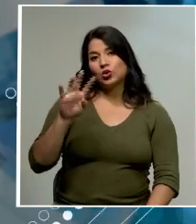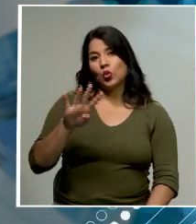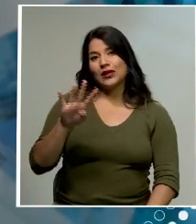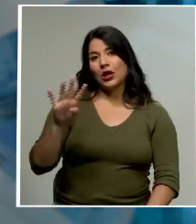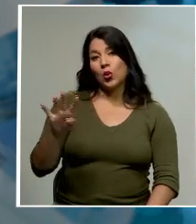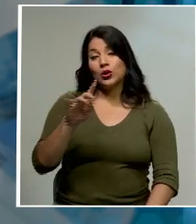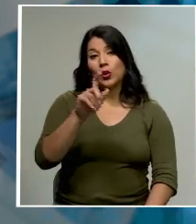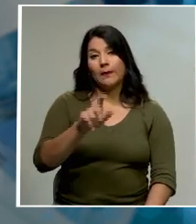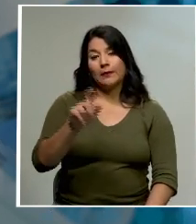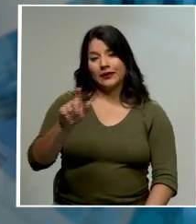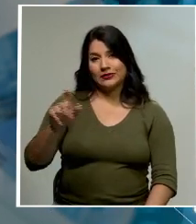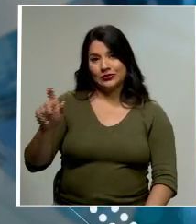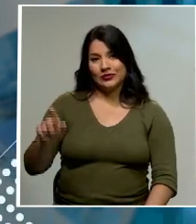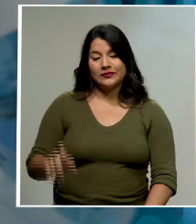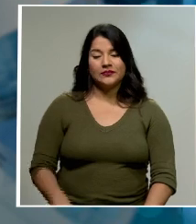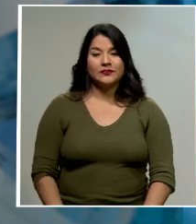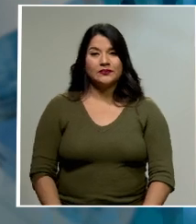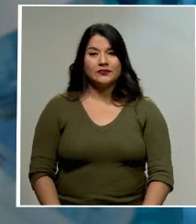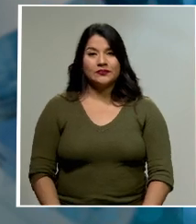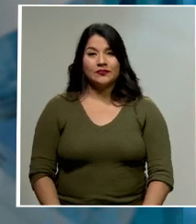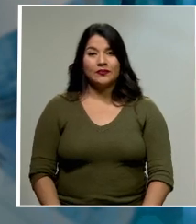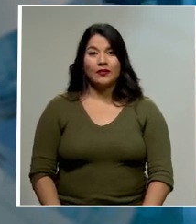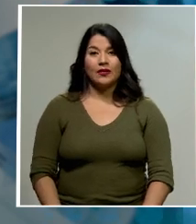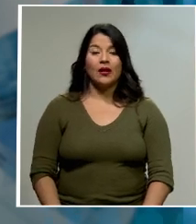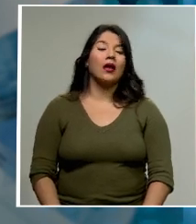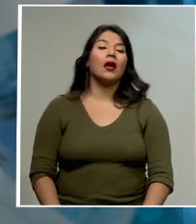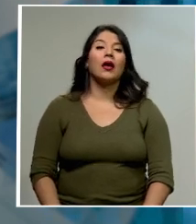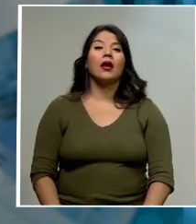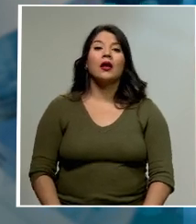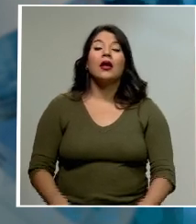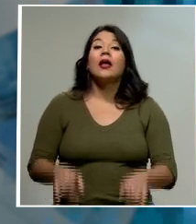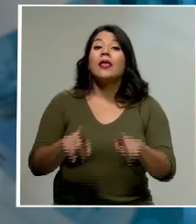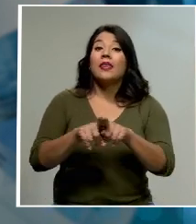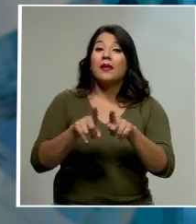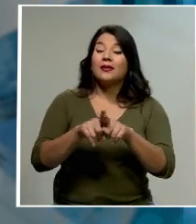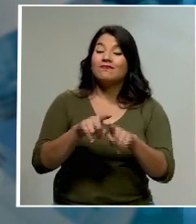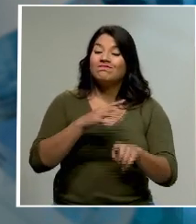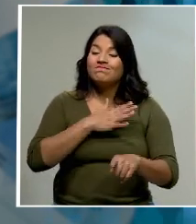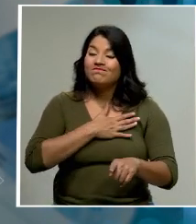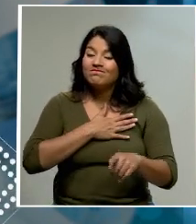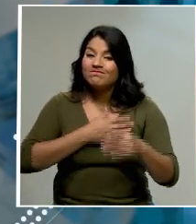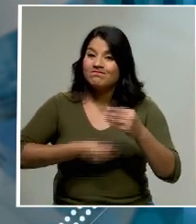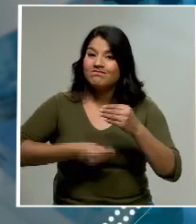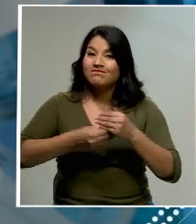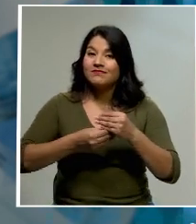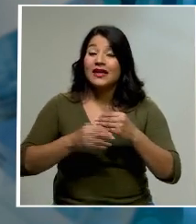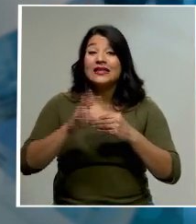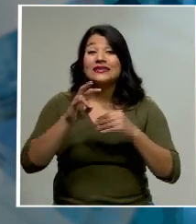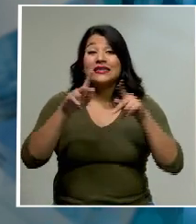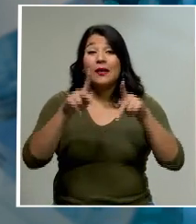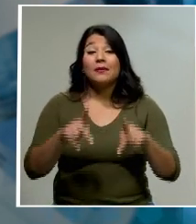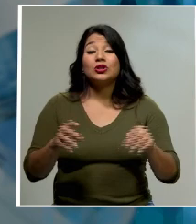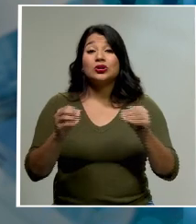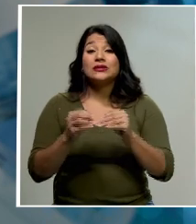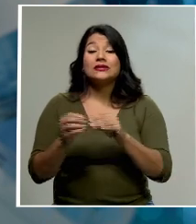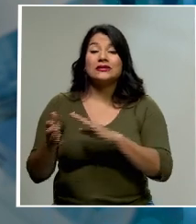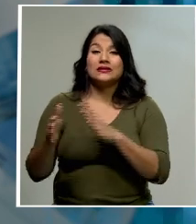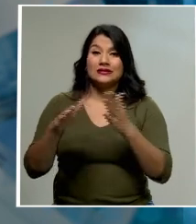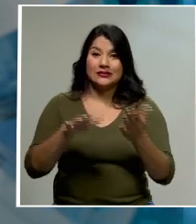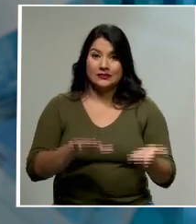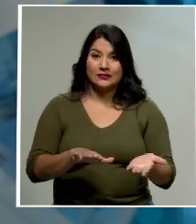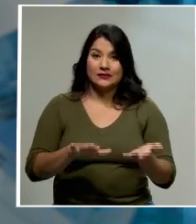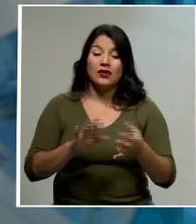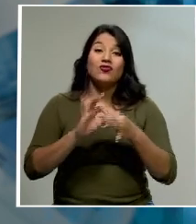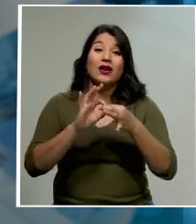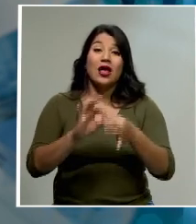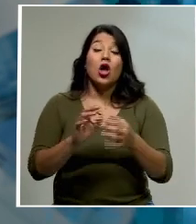422.344 personas. En las últimas 24 horas hay que lamentar 7 fallecimientos relacionados al